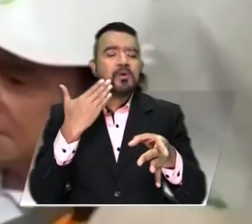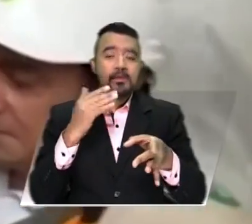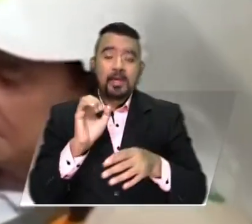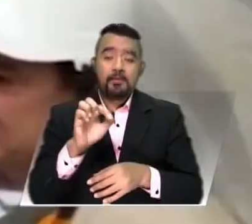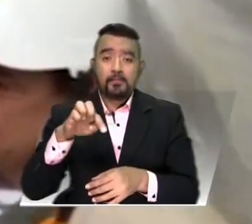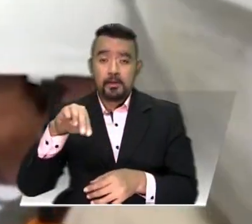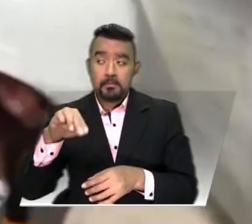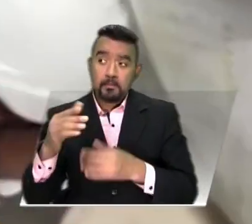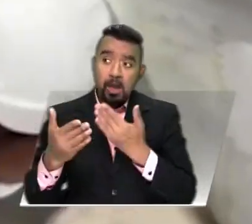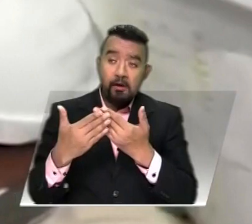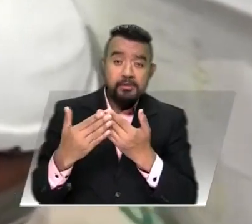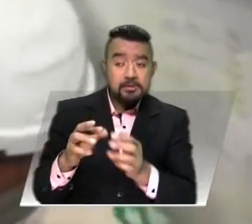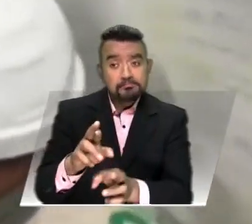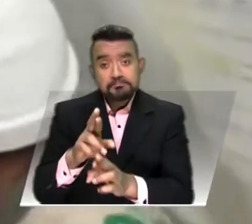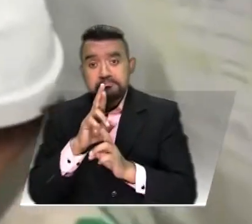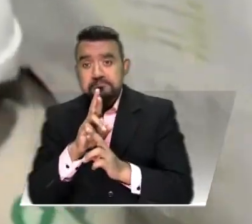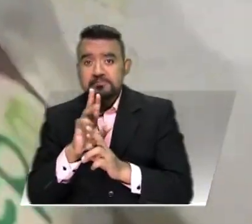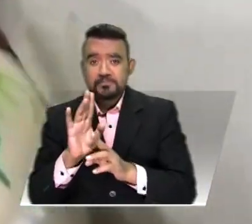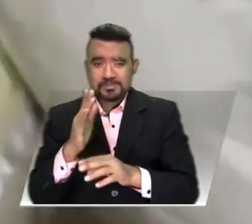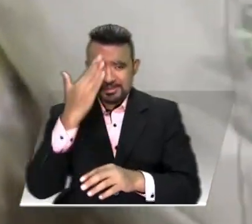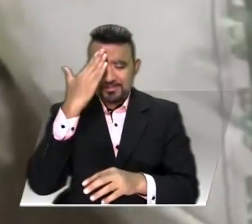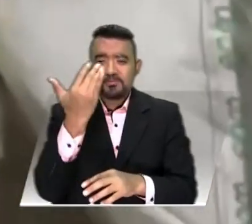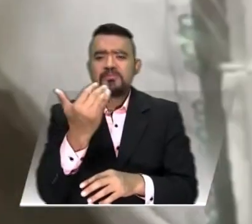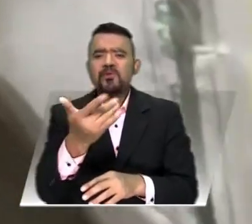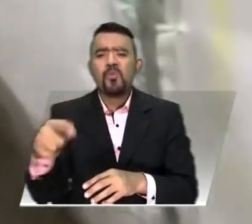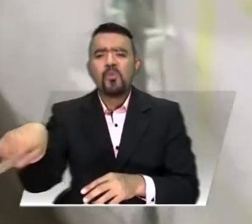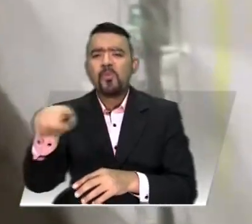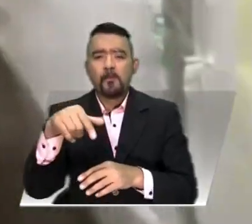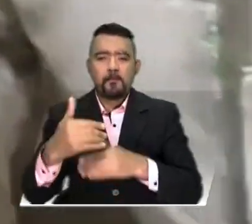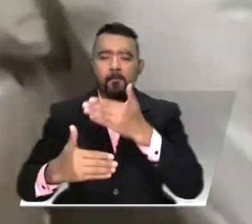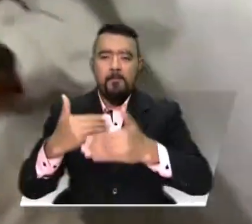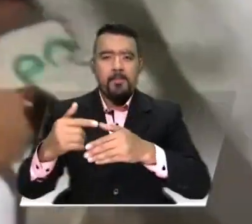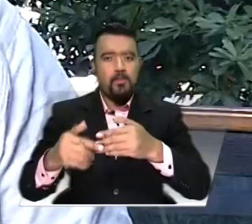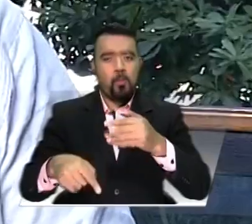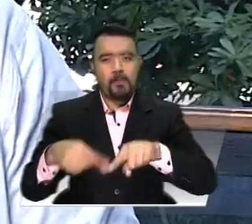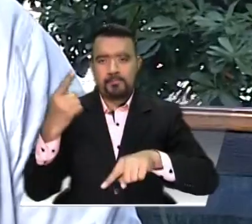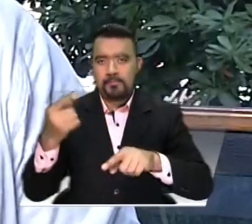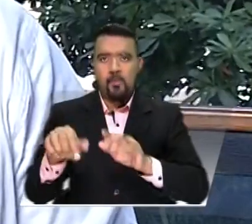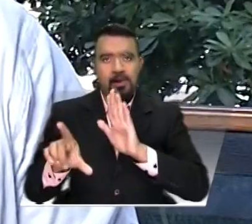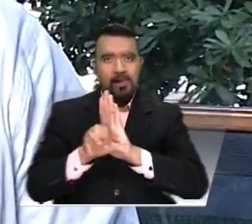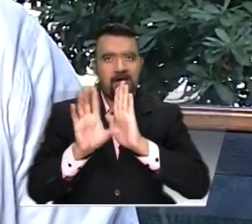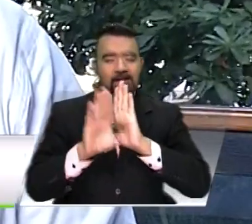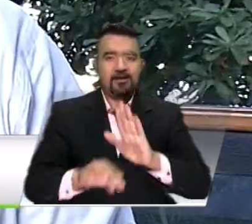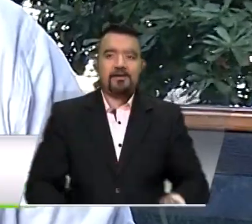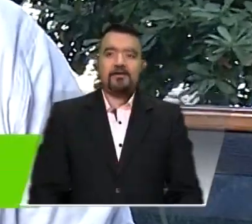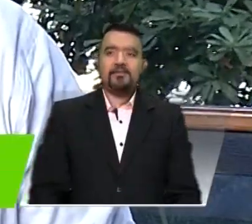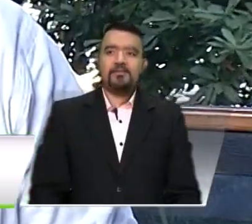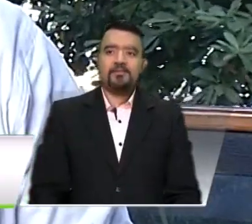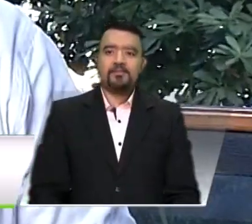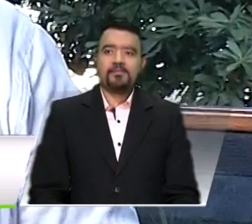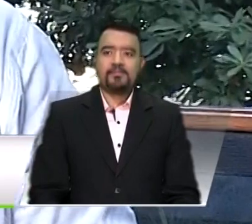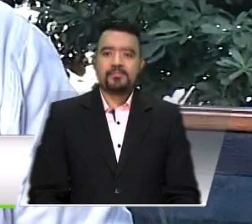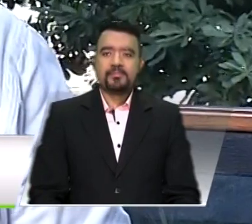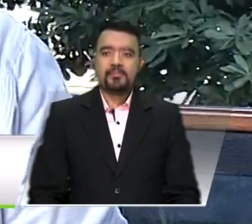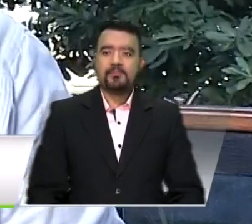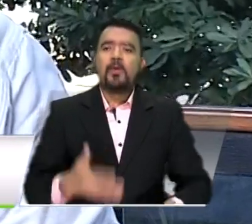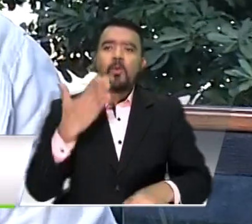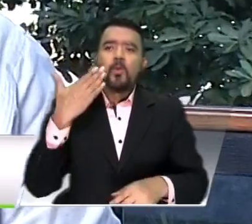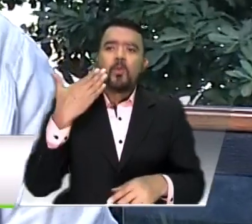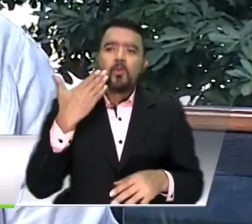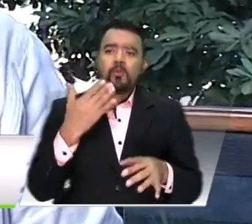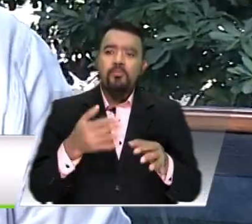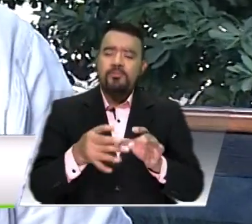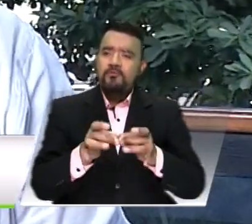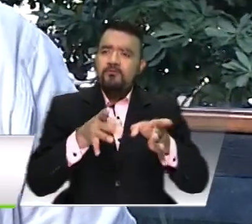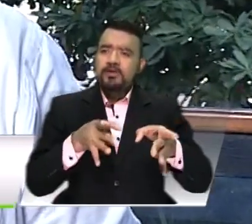de máquinas de Hidroituango para realizar los operativos exigidos. Lo que tenemos que esperar es la fecha técnica, es decir,